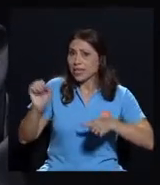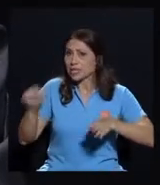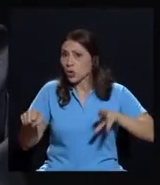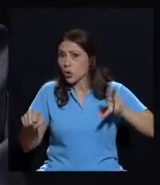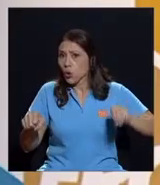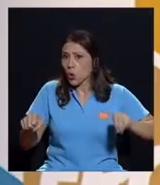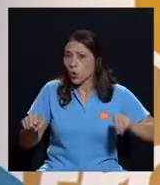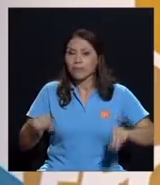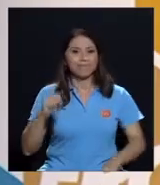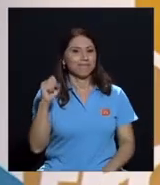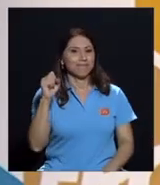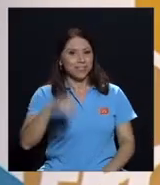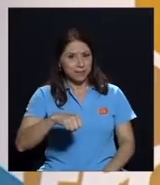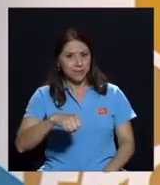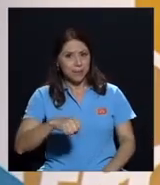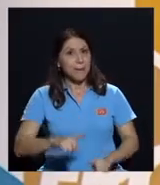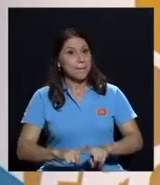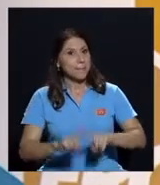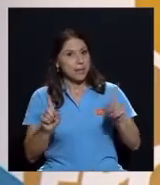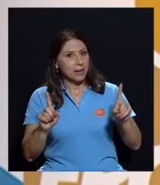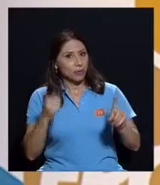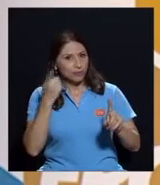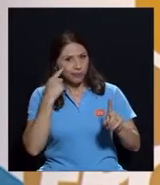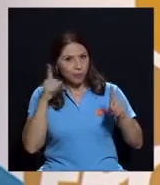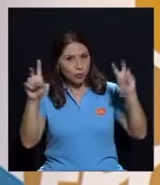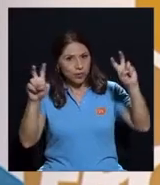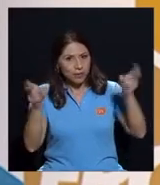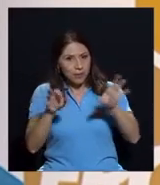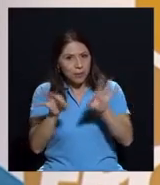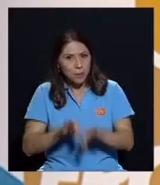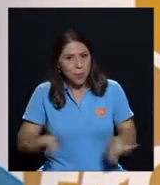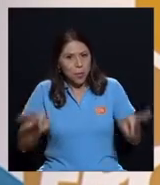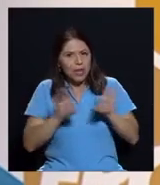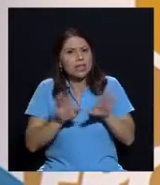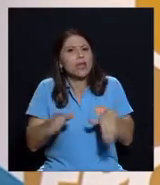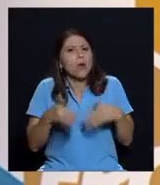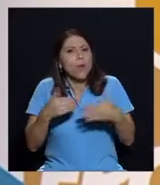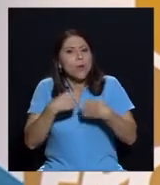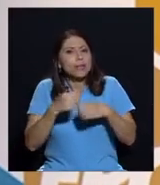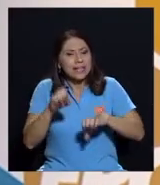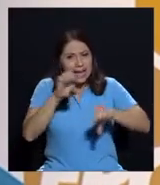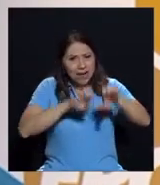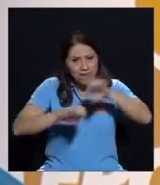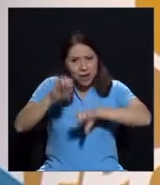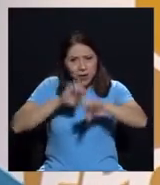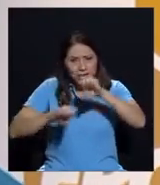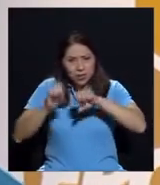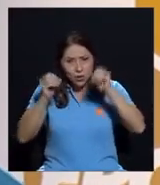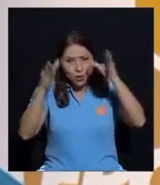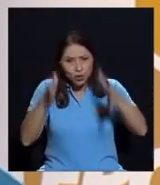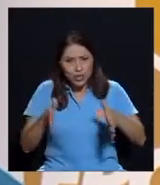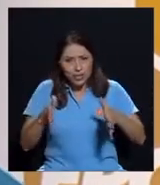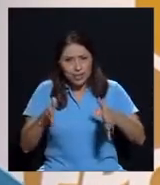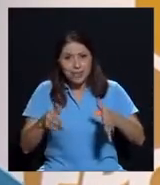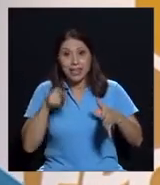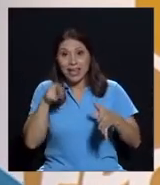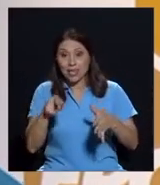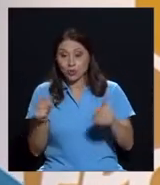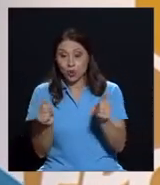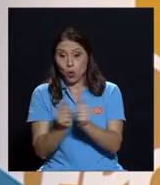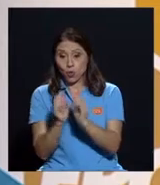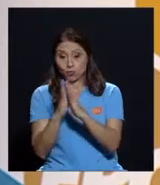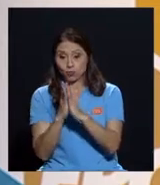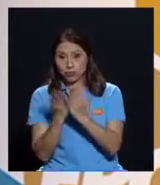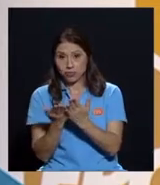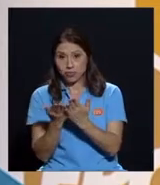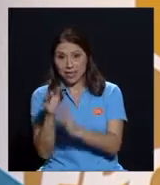pero porque aquí hay un tema importante cómo ejecutar la evaluación docente va incluso de la mano de lo que reporta el estado de la